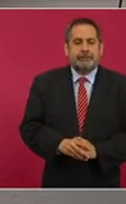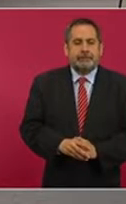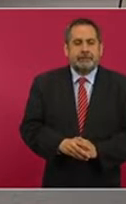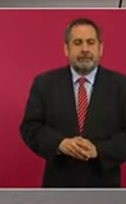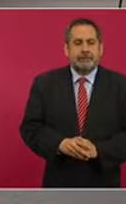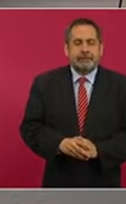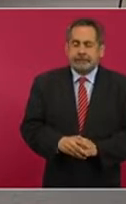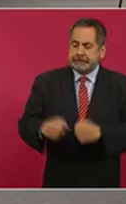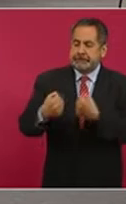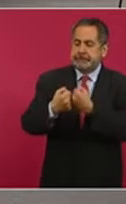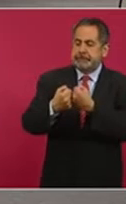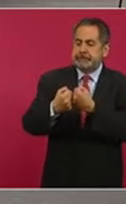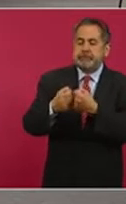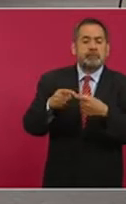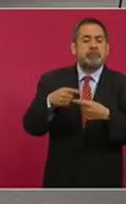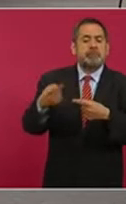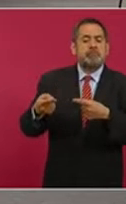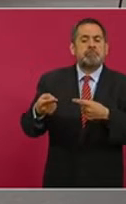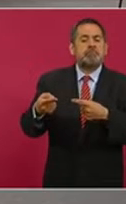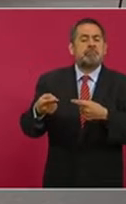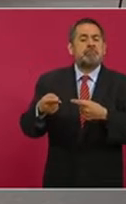En los límites de